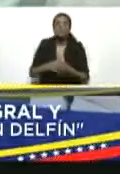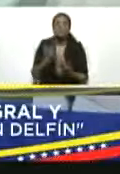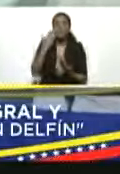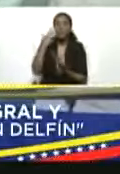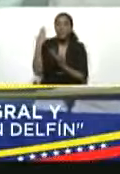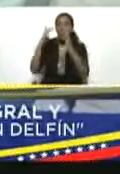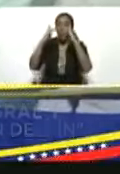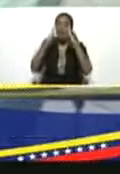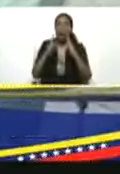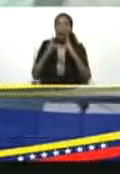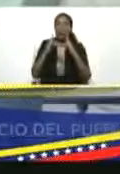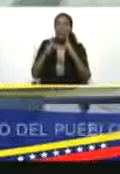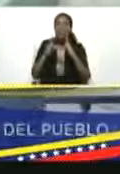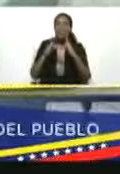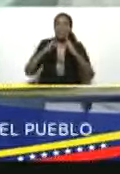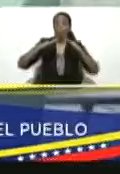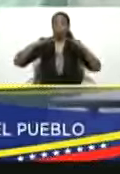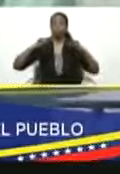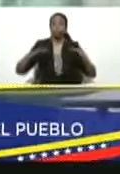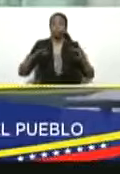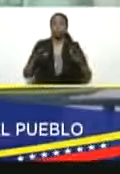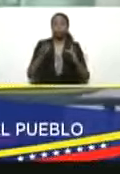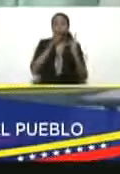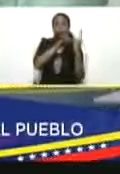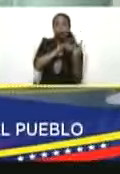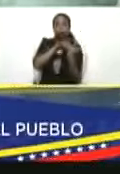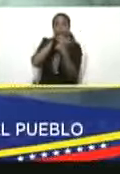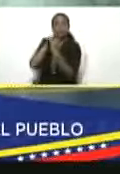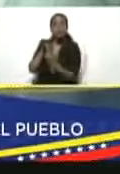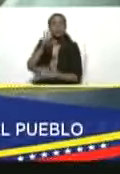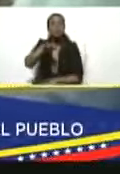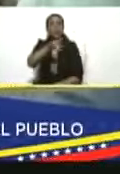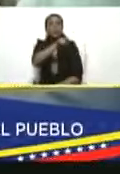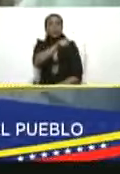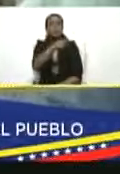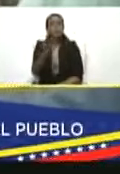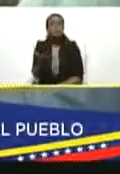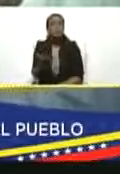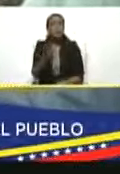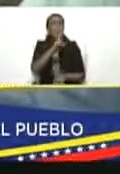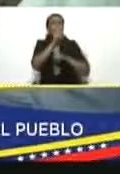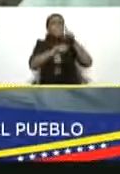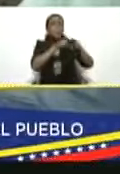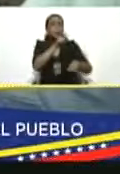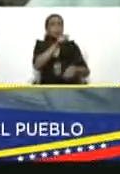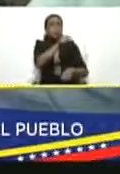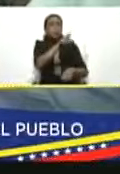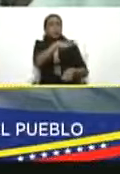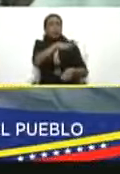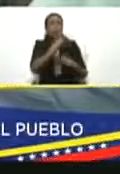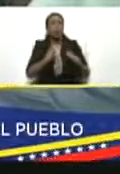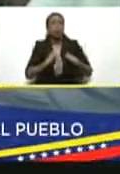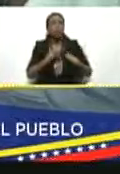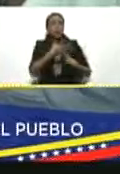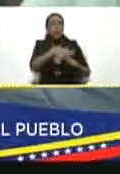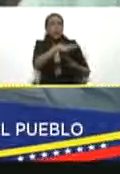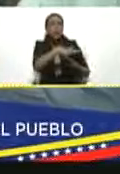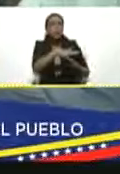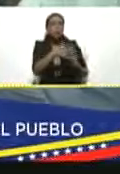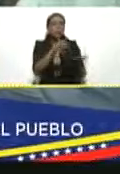una camagueyana y un cam goyano dónde estabas tú el